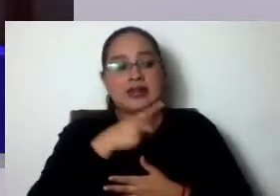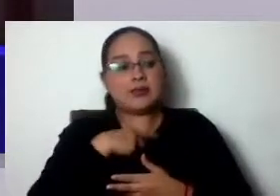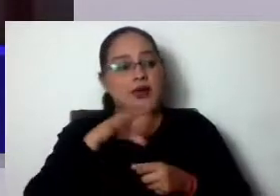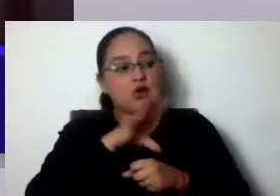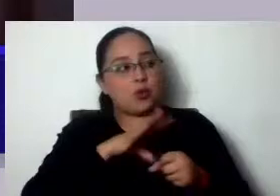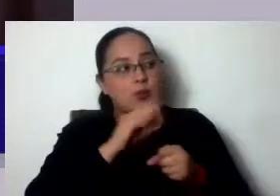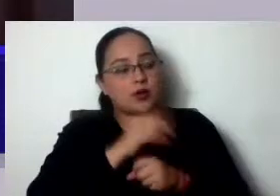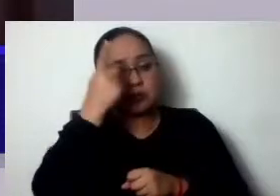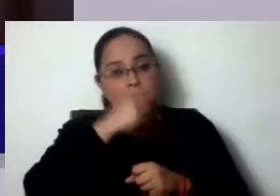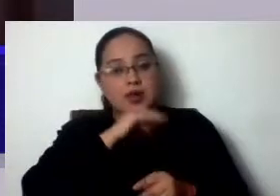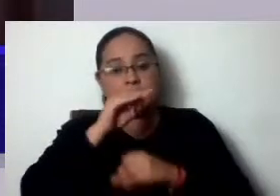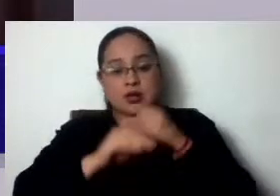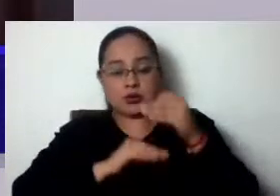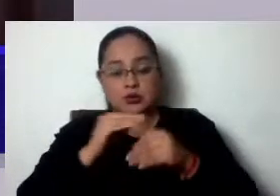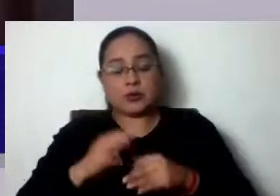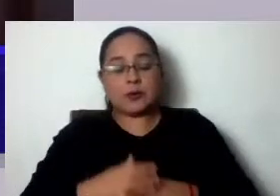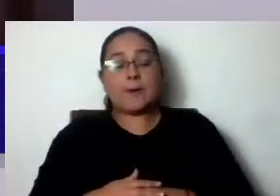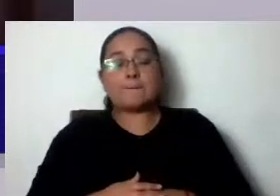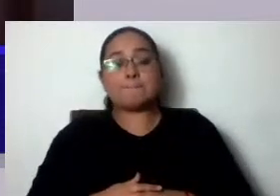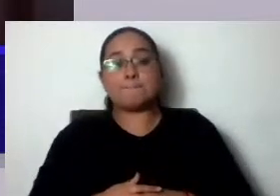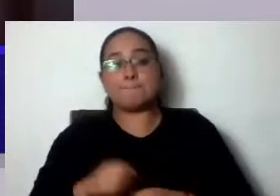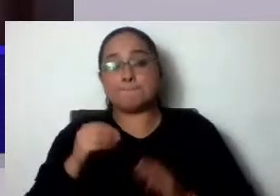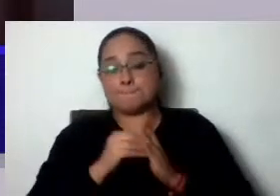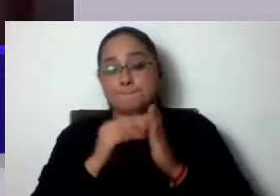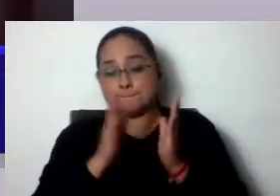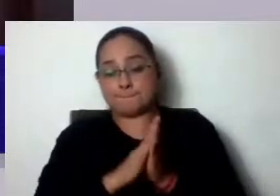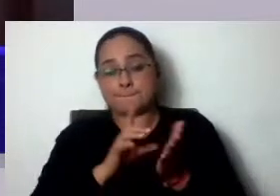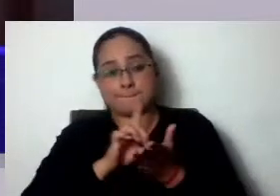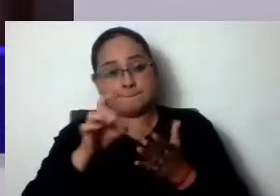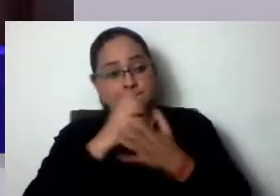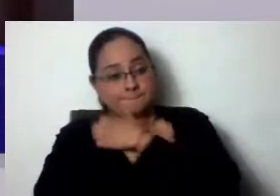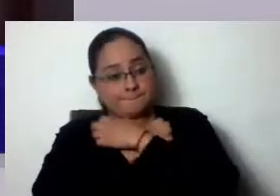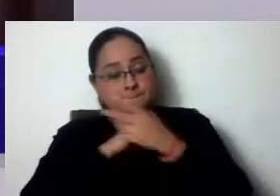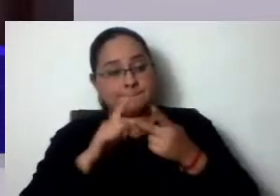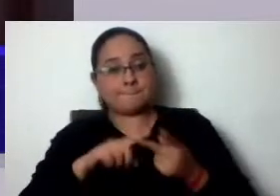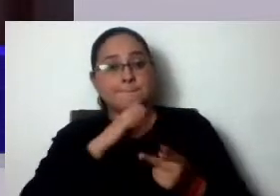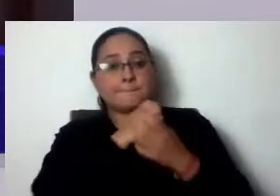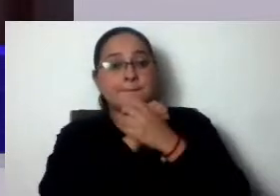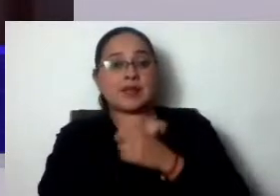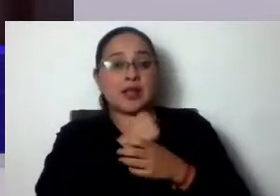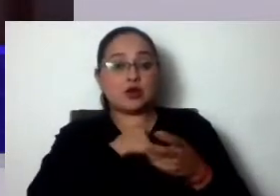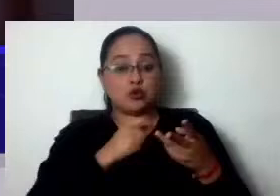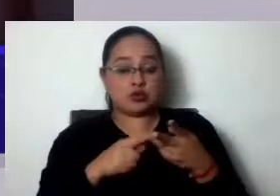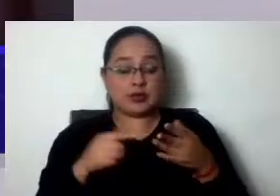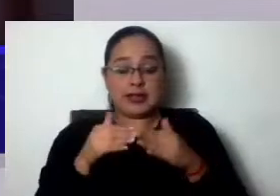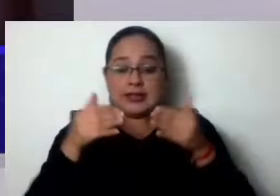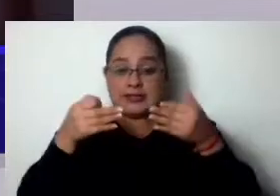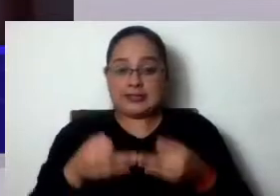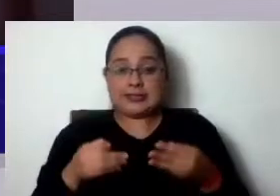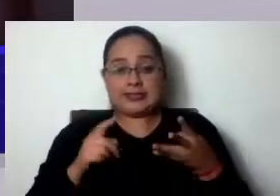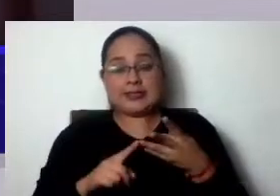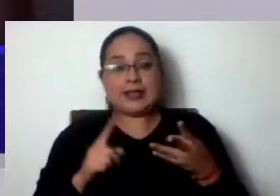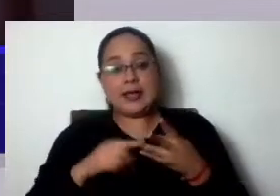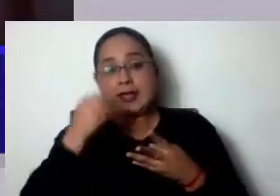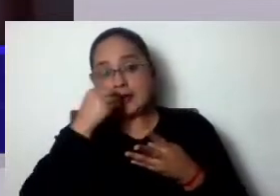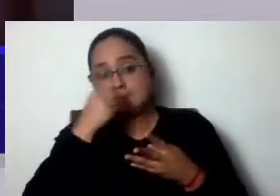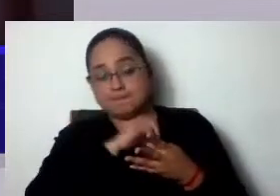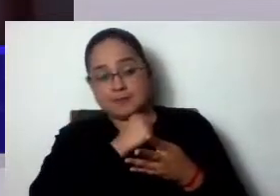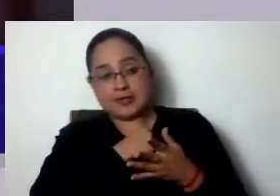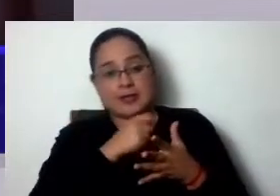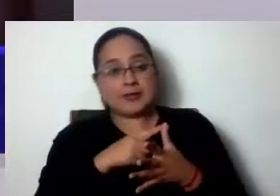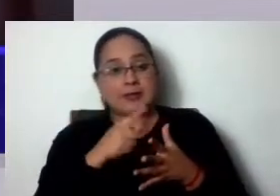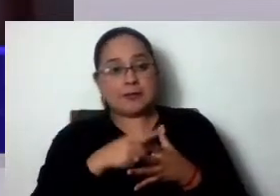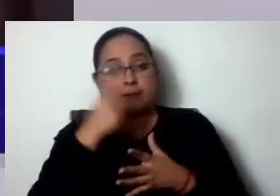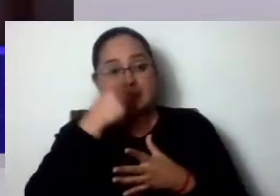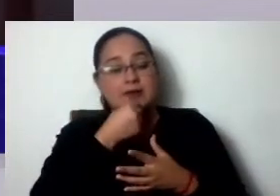constitución establece el derecho a la educación a la salud a la vivienda digna a la alimentación para